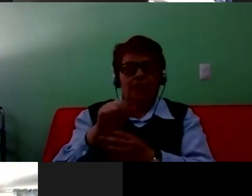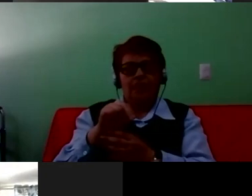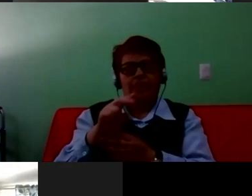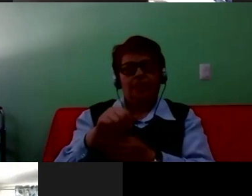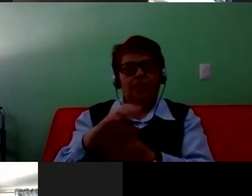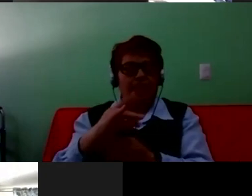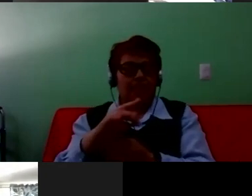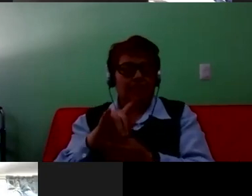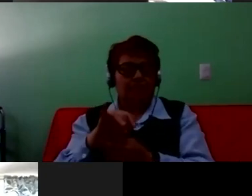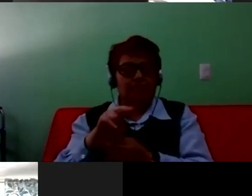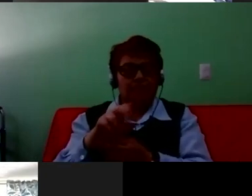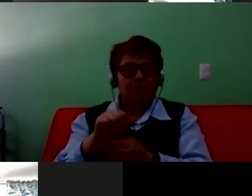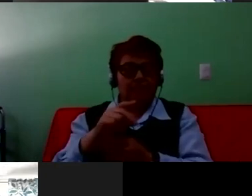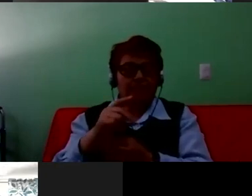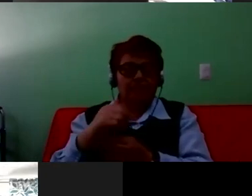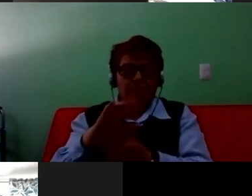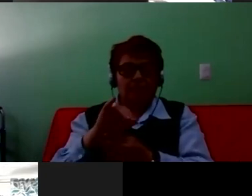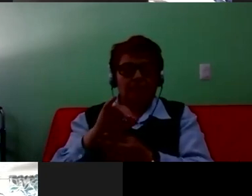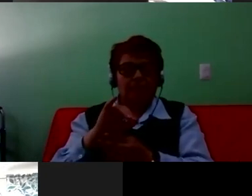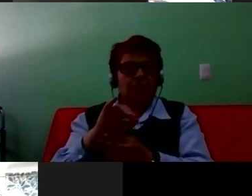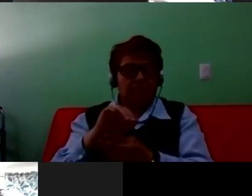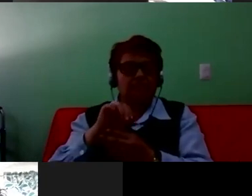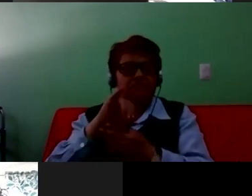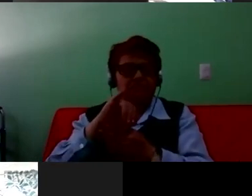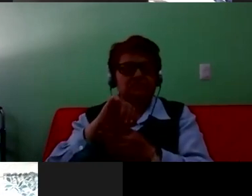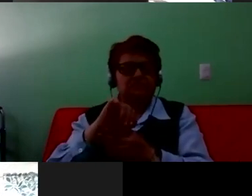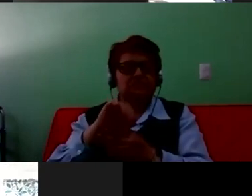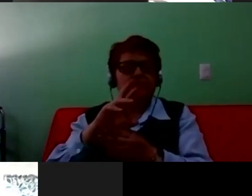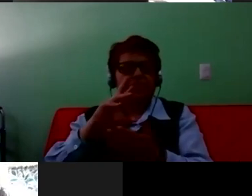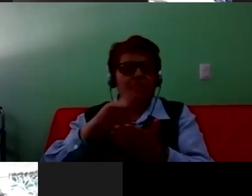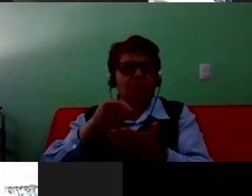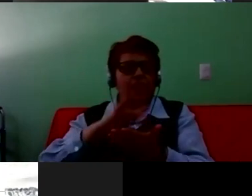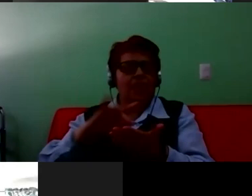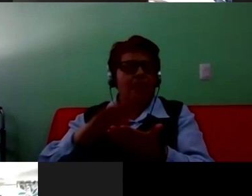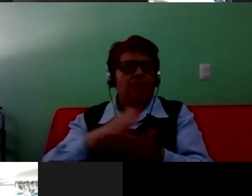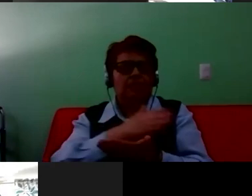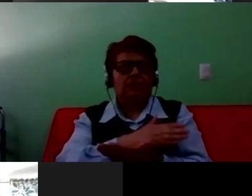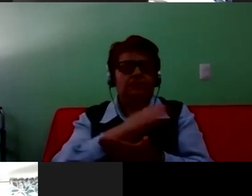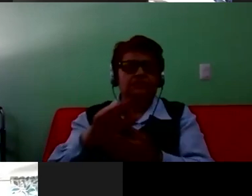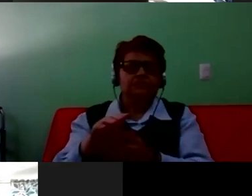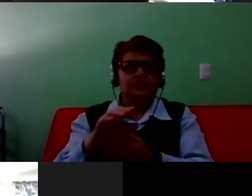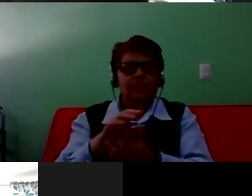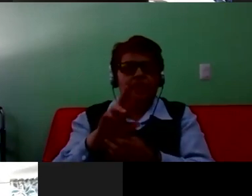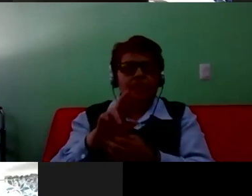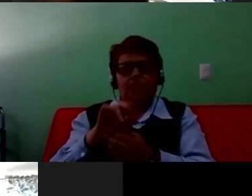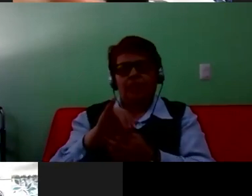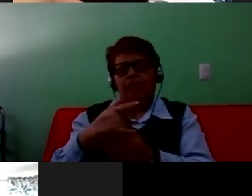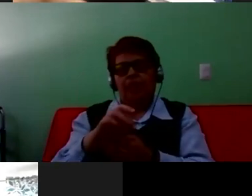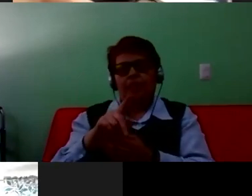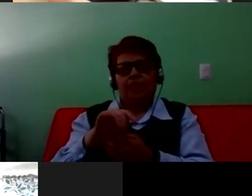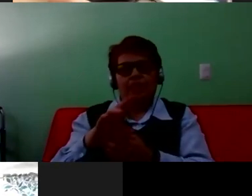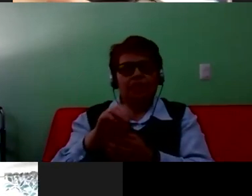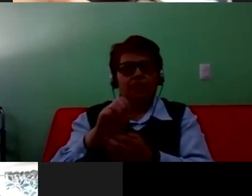Hernández Trejo. Ana Hernández, a favor de la dispensa de la lectura. Gracias. Diputado Rigoberto Salgado.